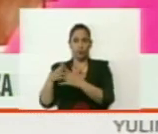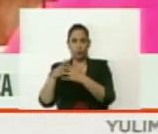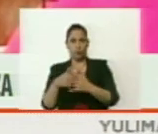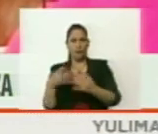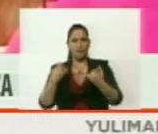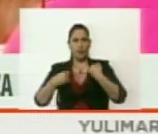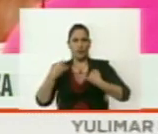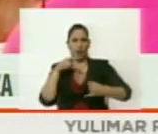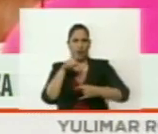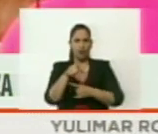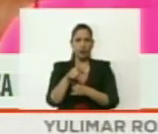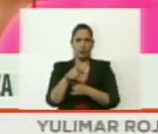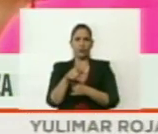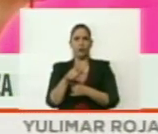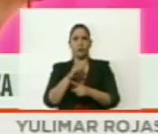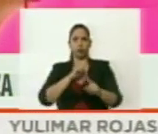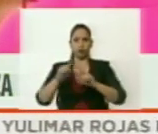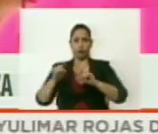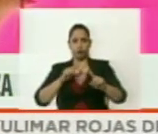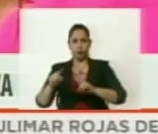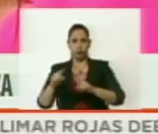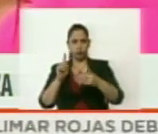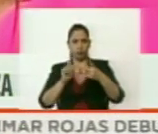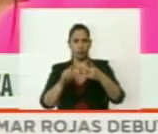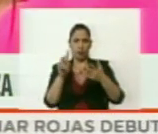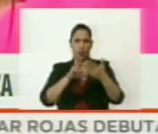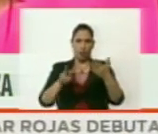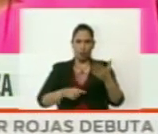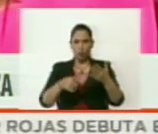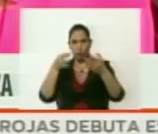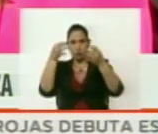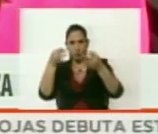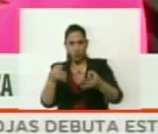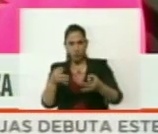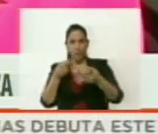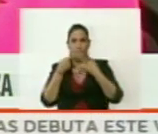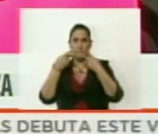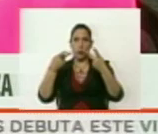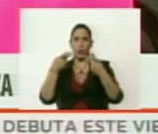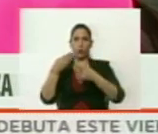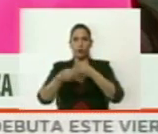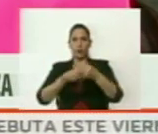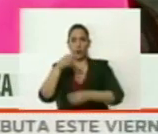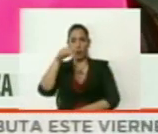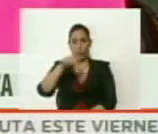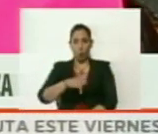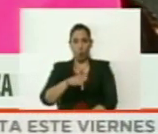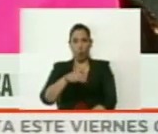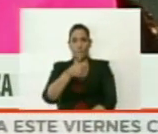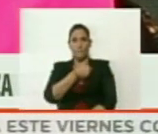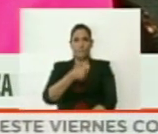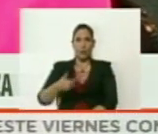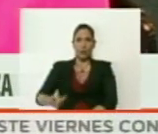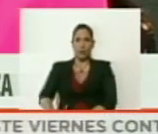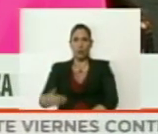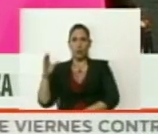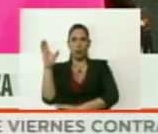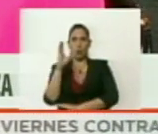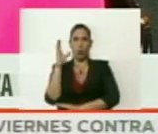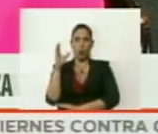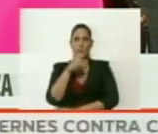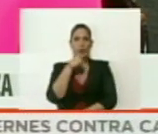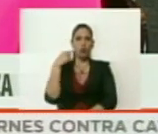por estas acciones y qué lectura le da precisamente a las declaraciones que emitiera hoy el presidente de Colombia, Iván